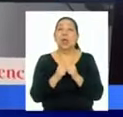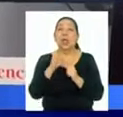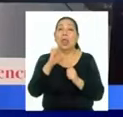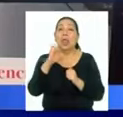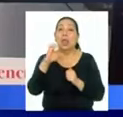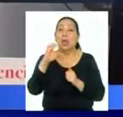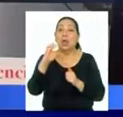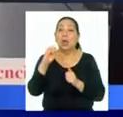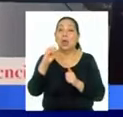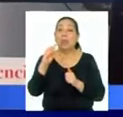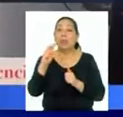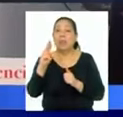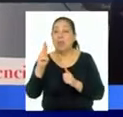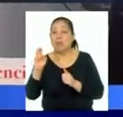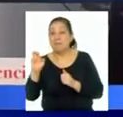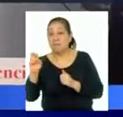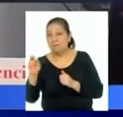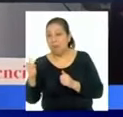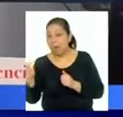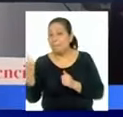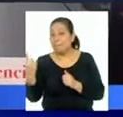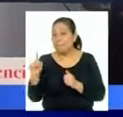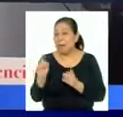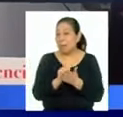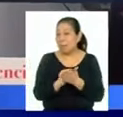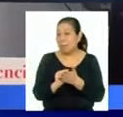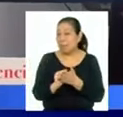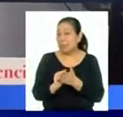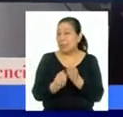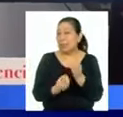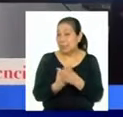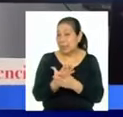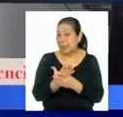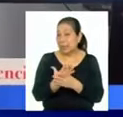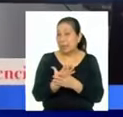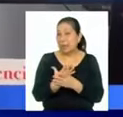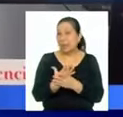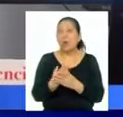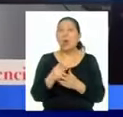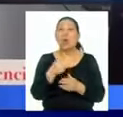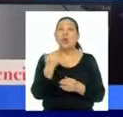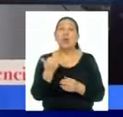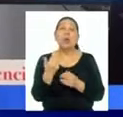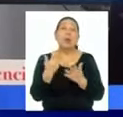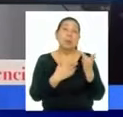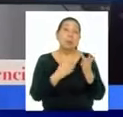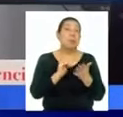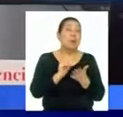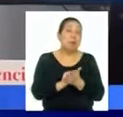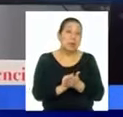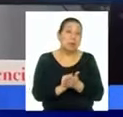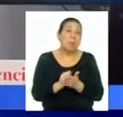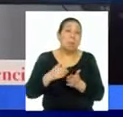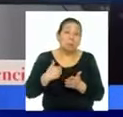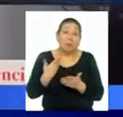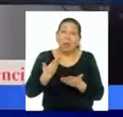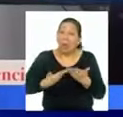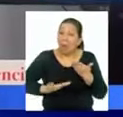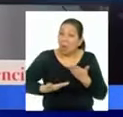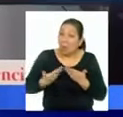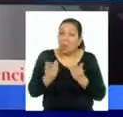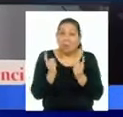Ecoteva. Hay audiencias que están previstas para el mes de septiembre en el caso del señor Toledo, y esperamos que todo esto pueda de alguna